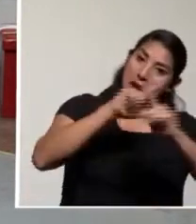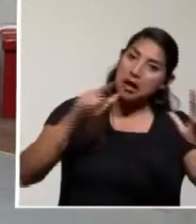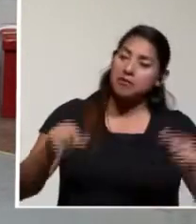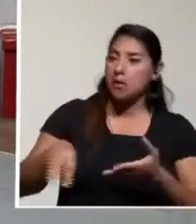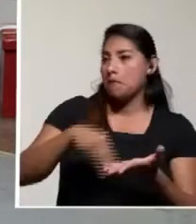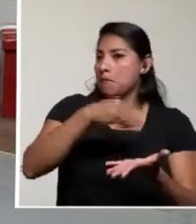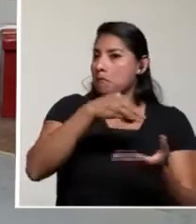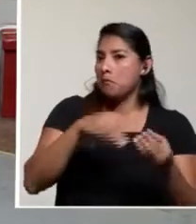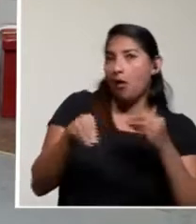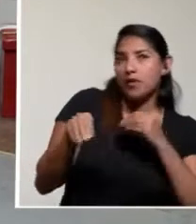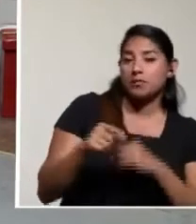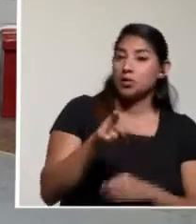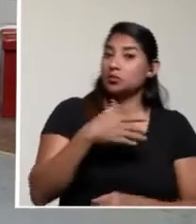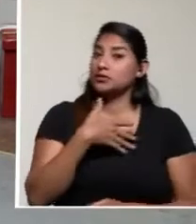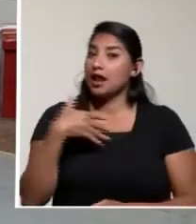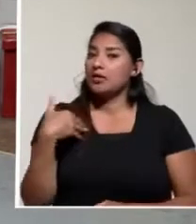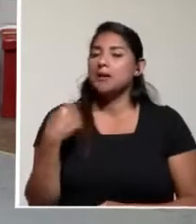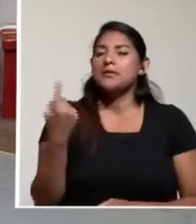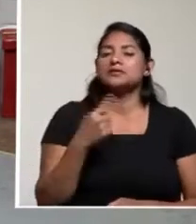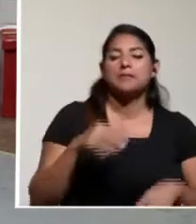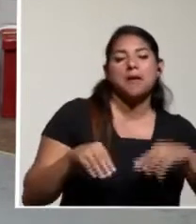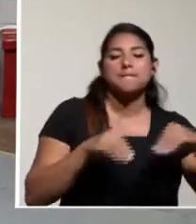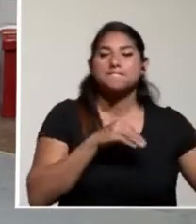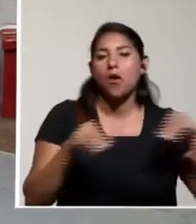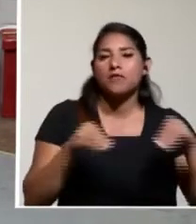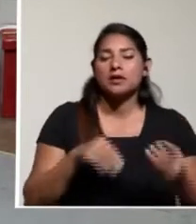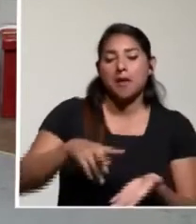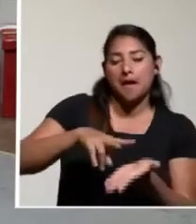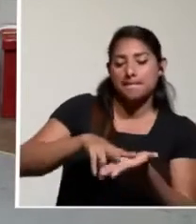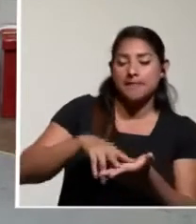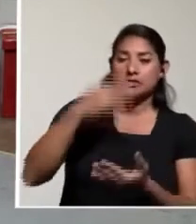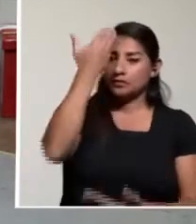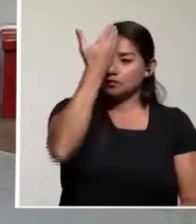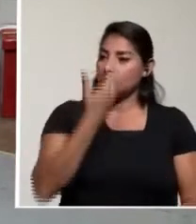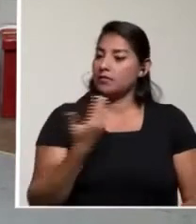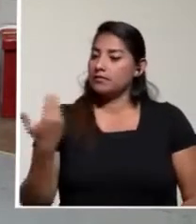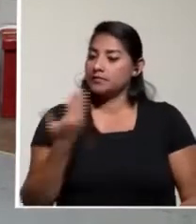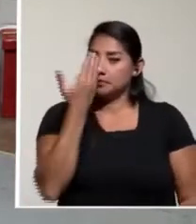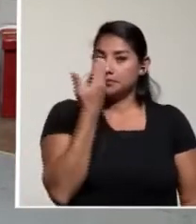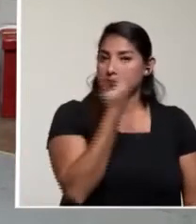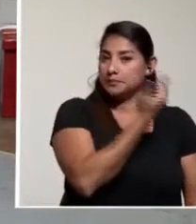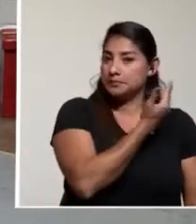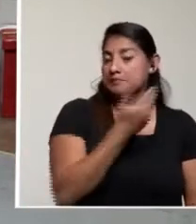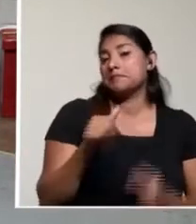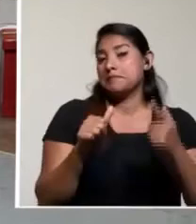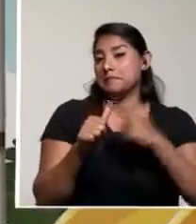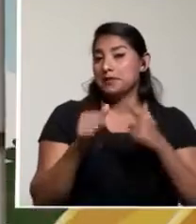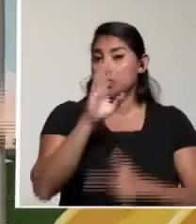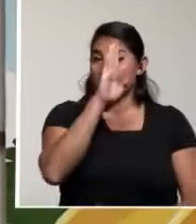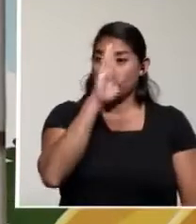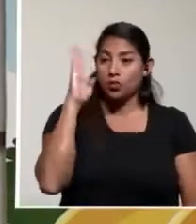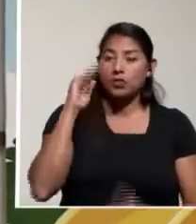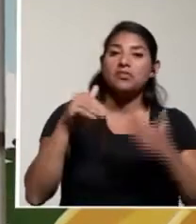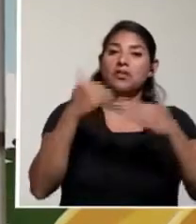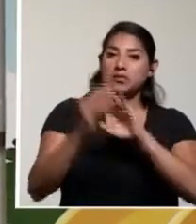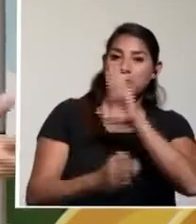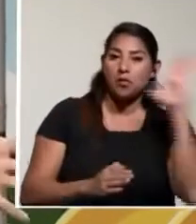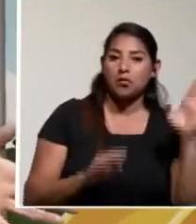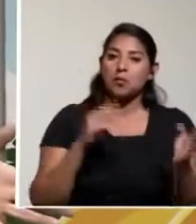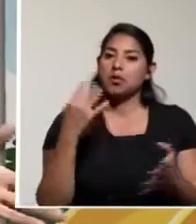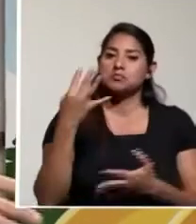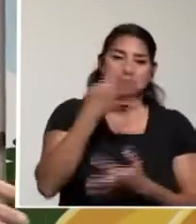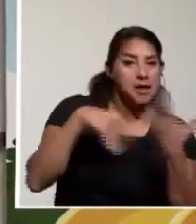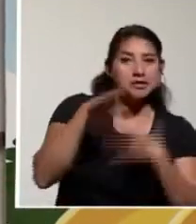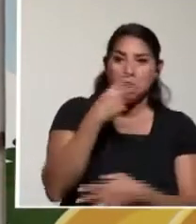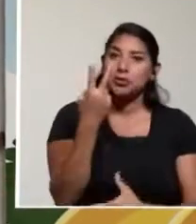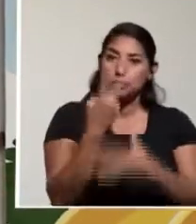hacerlo como gusten, siempre moviendo sus dos partes. Ambos lados del cuerpo. Muy bien, primero uno, como lo hizo niña Gwen, después el otro y después ambos, ¿de